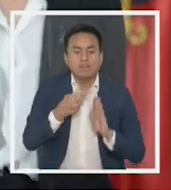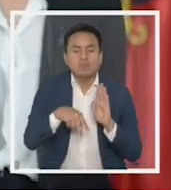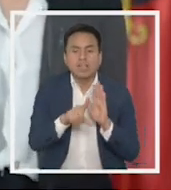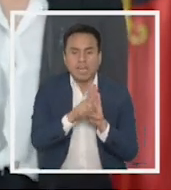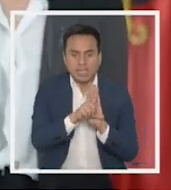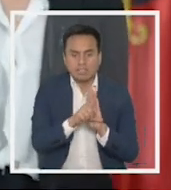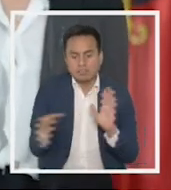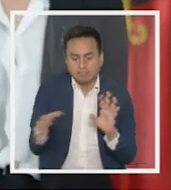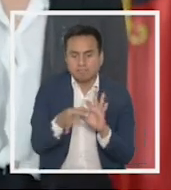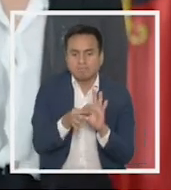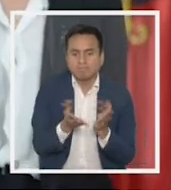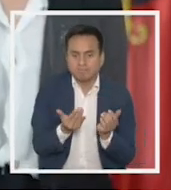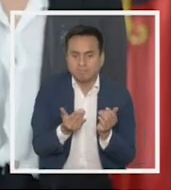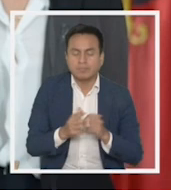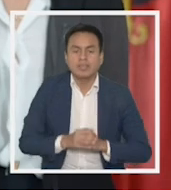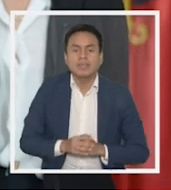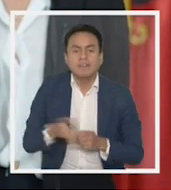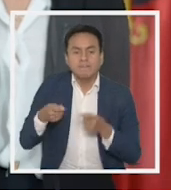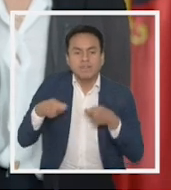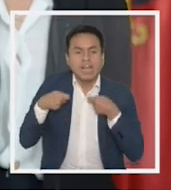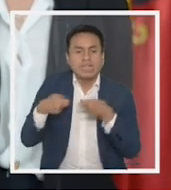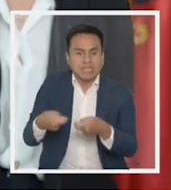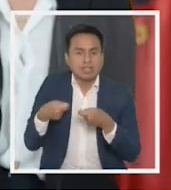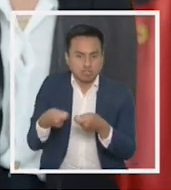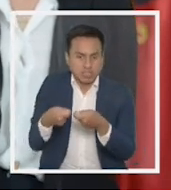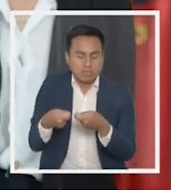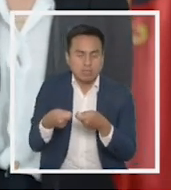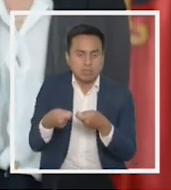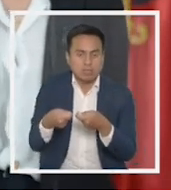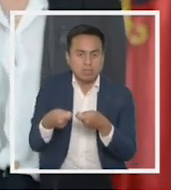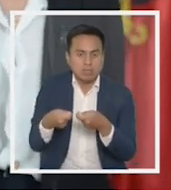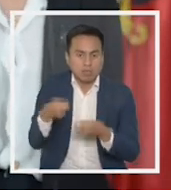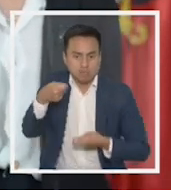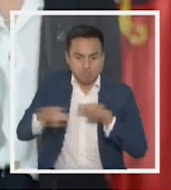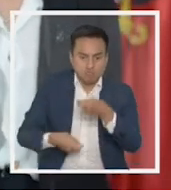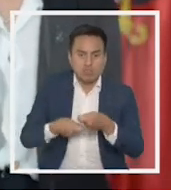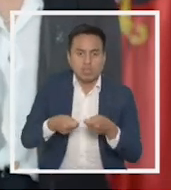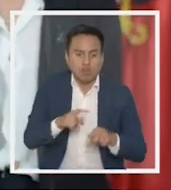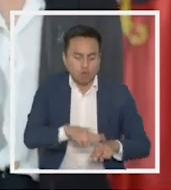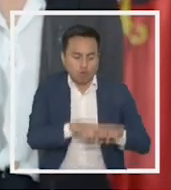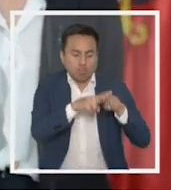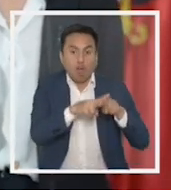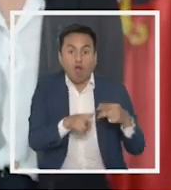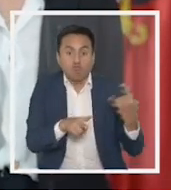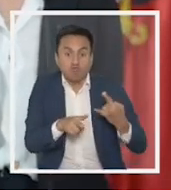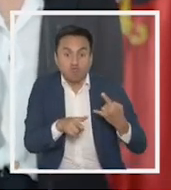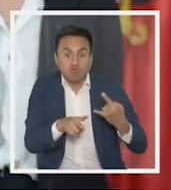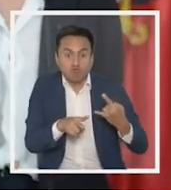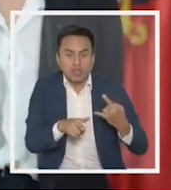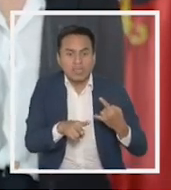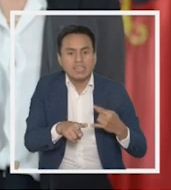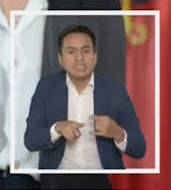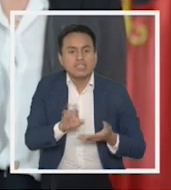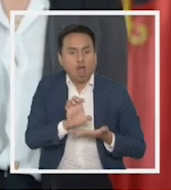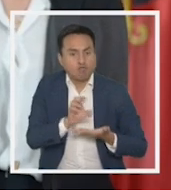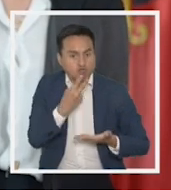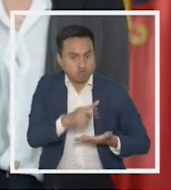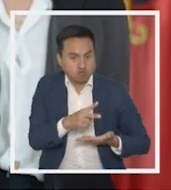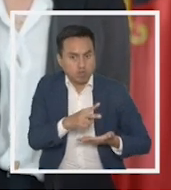con fondos de emergencia del Tesoro Público, no reasignaciones, no fondos ya destinados a otra